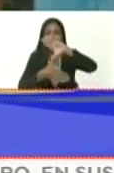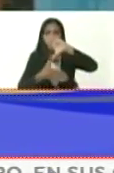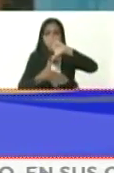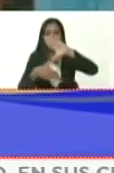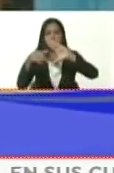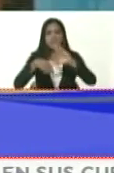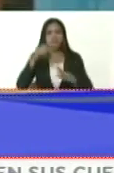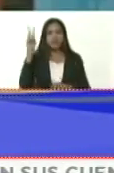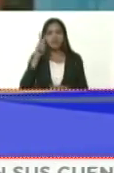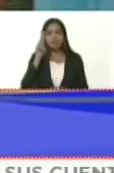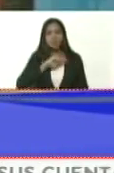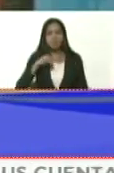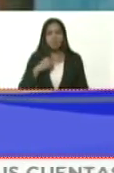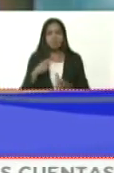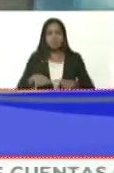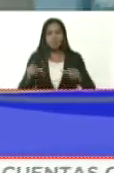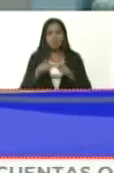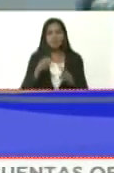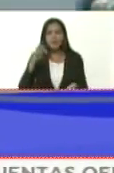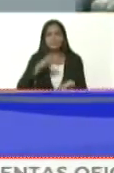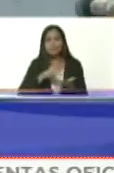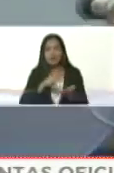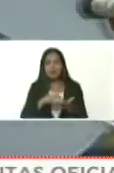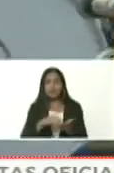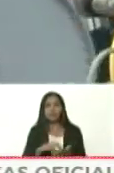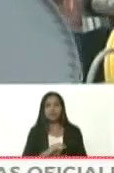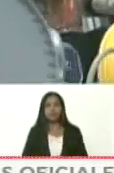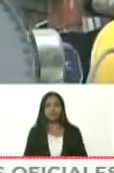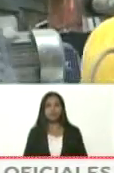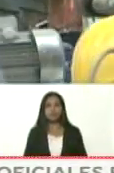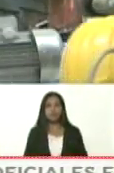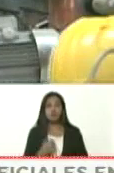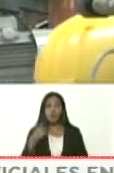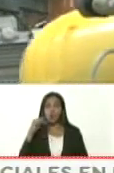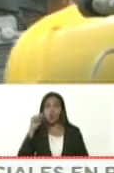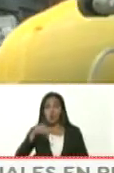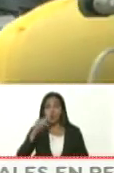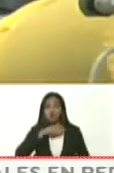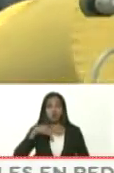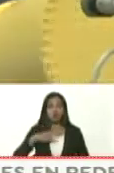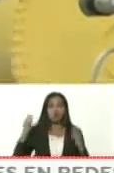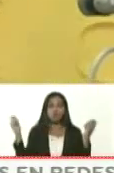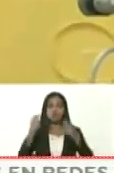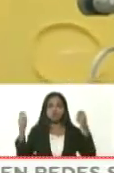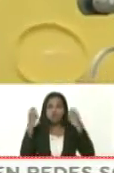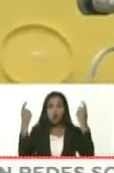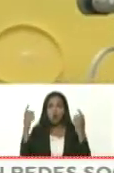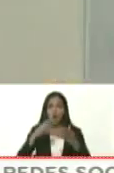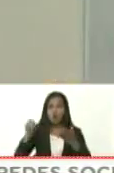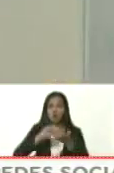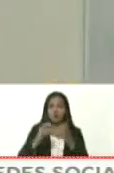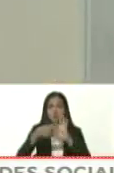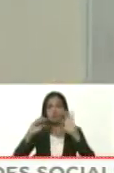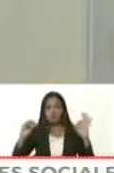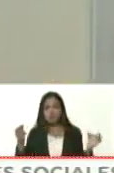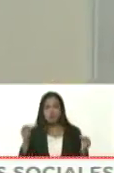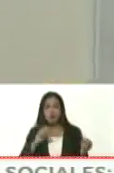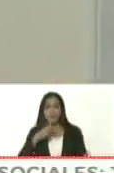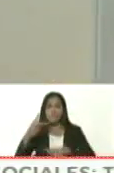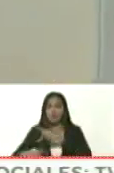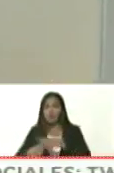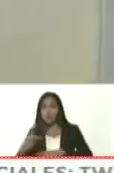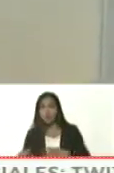está aquí en los valles del Tuy, del estado Miranda. Hoy estamos relanzando todo el encadenamiento